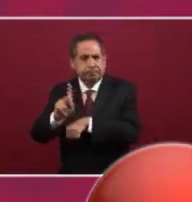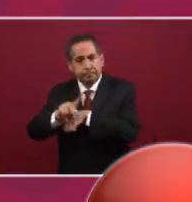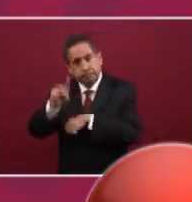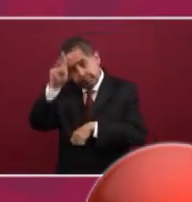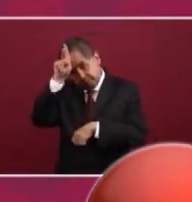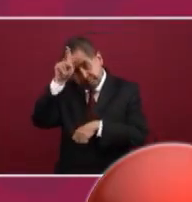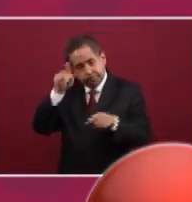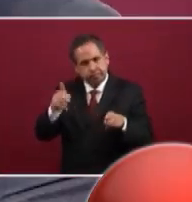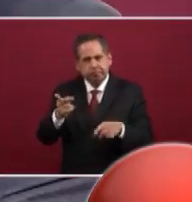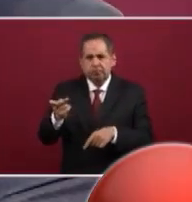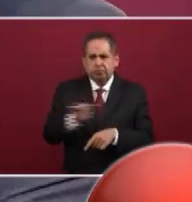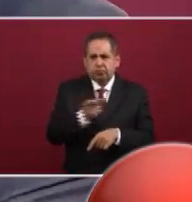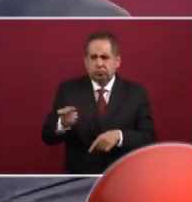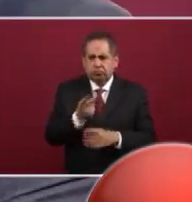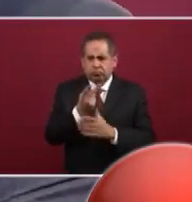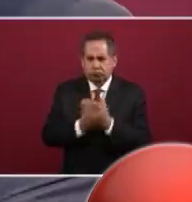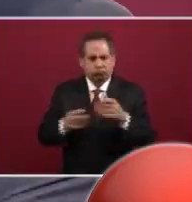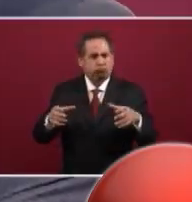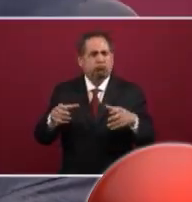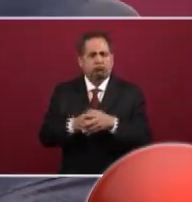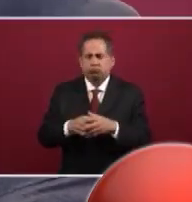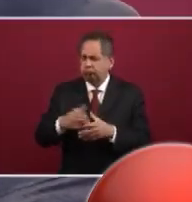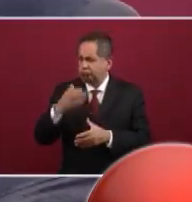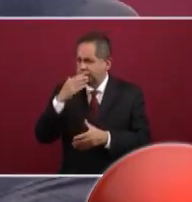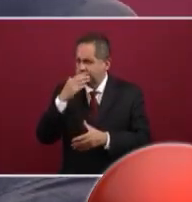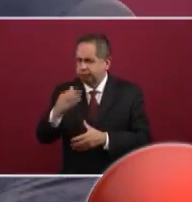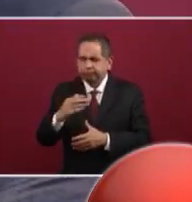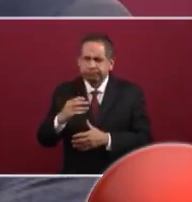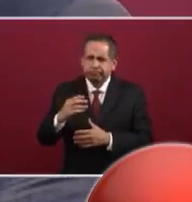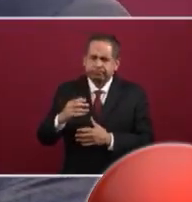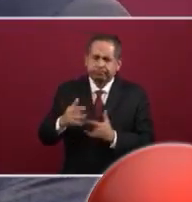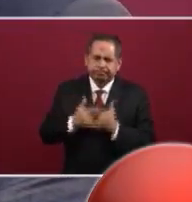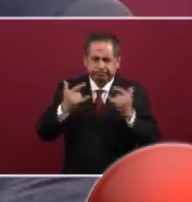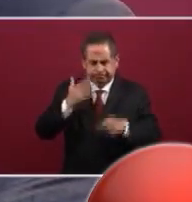tenemos las grandes enseñanzas.